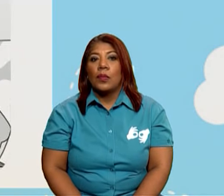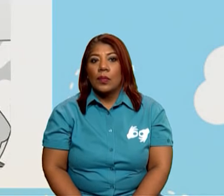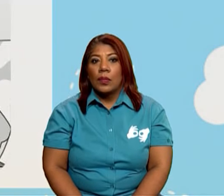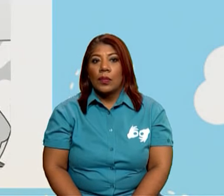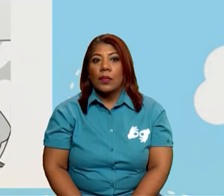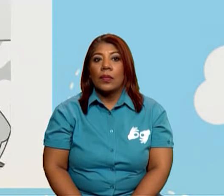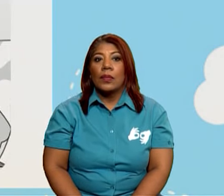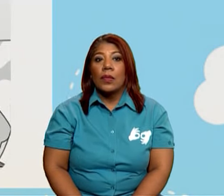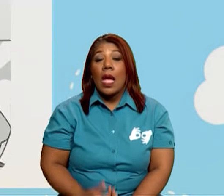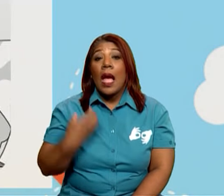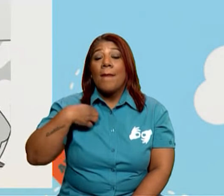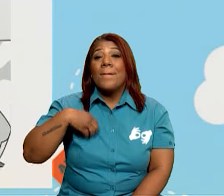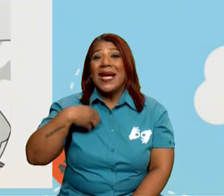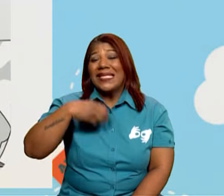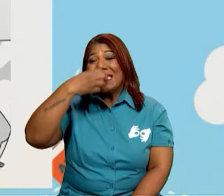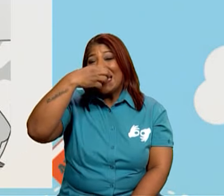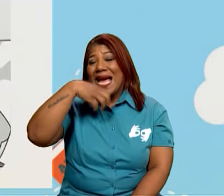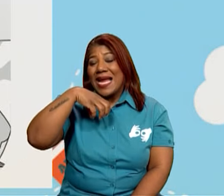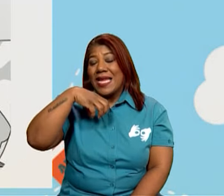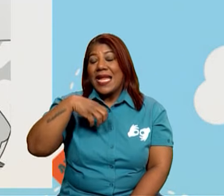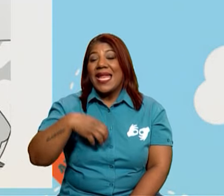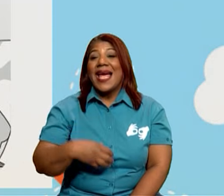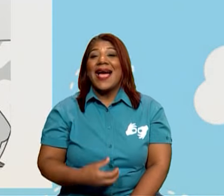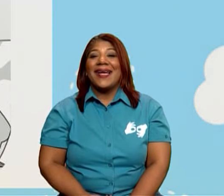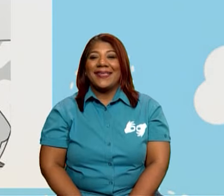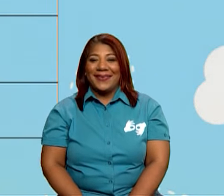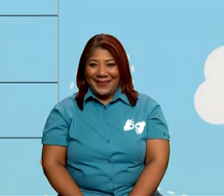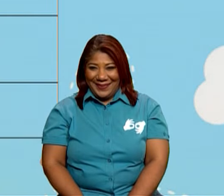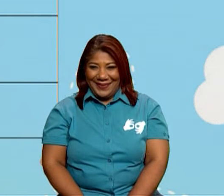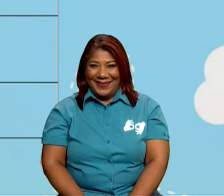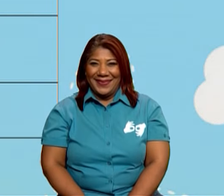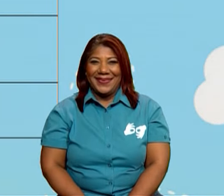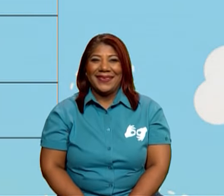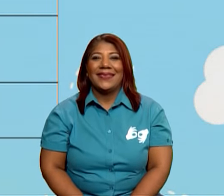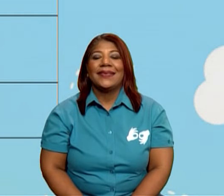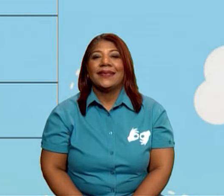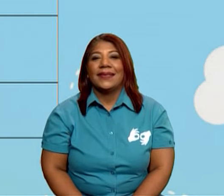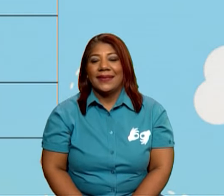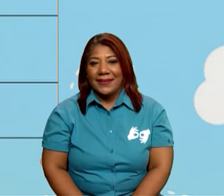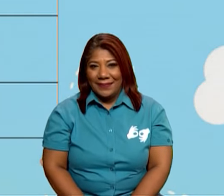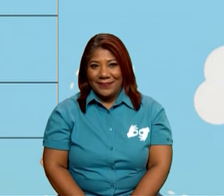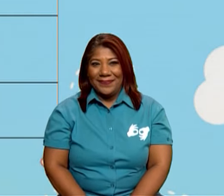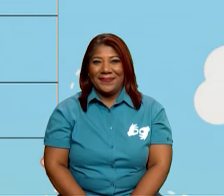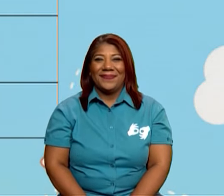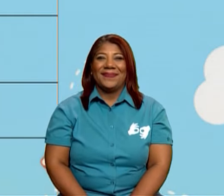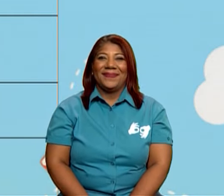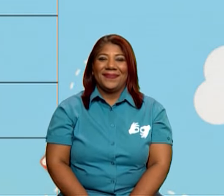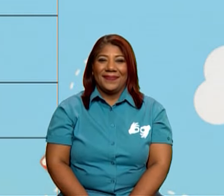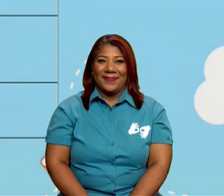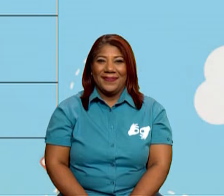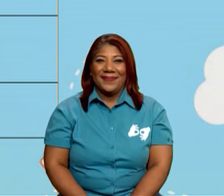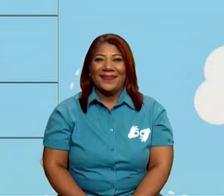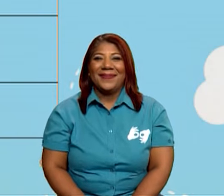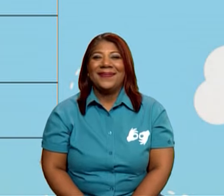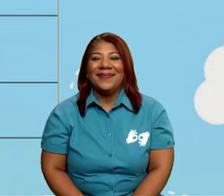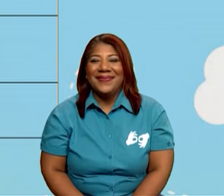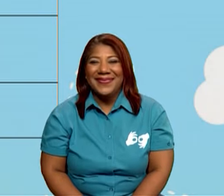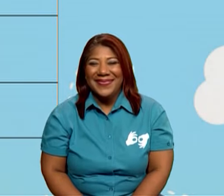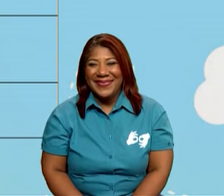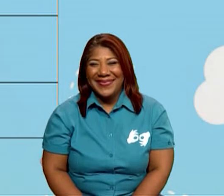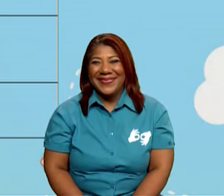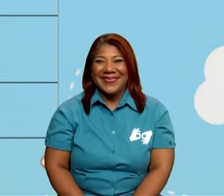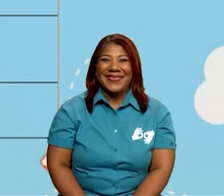vamos a ver, ¿el cerdo qué está comiendo? Manzana. Muy bien, entonces, ustedes en casa pueden pedirle ayuda a mamá